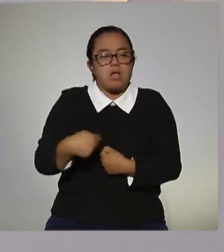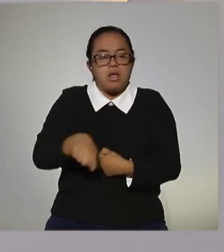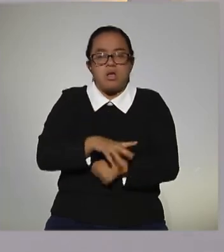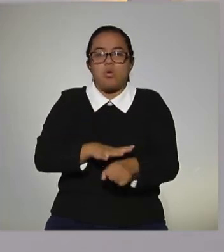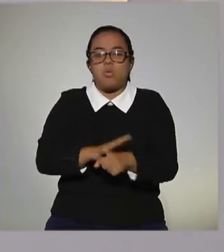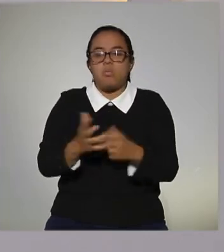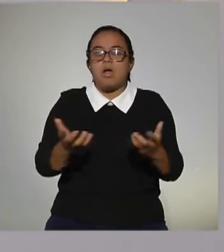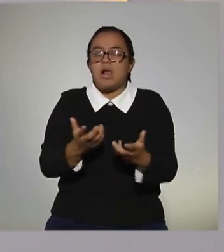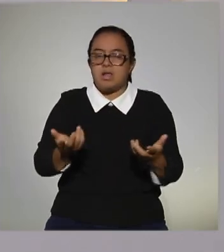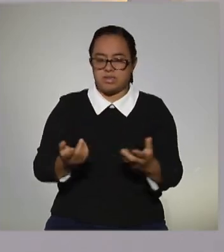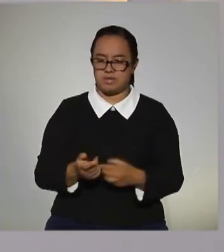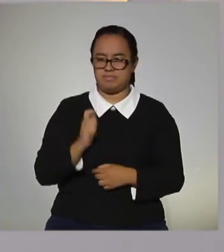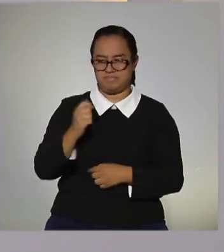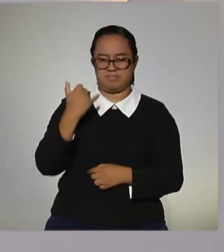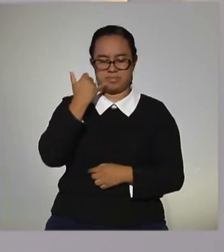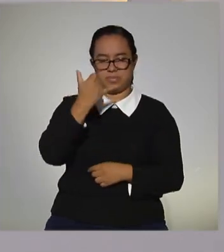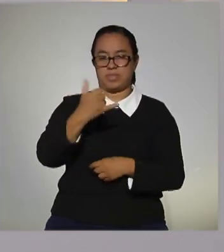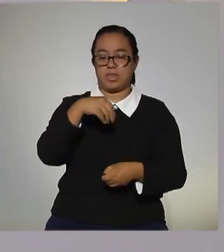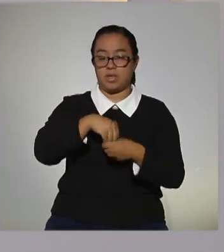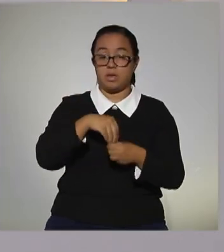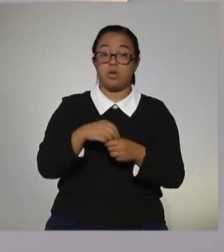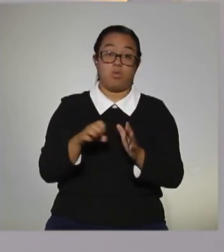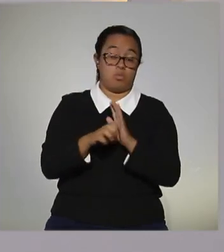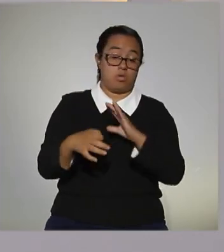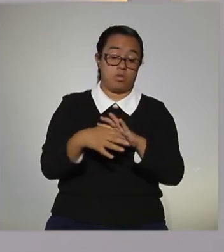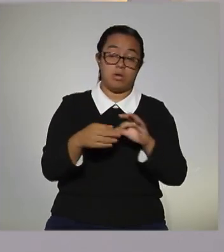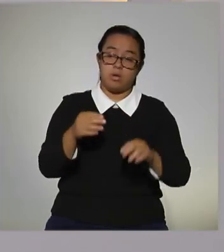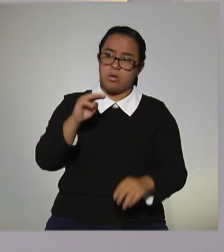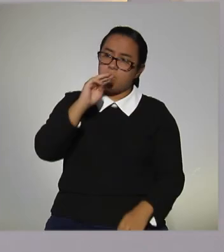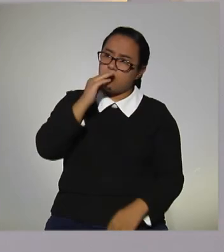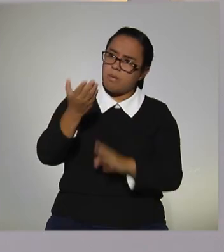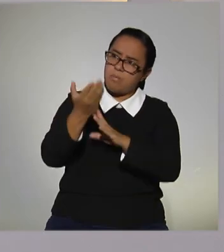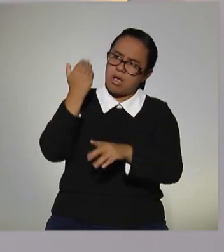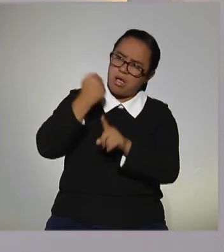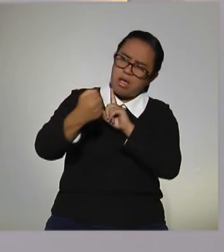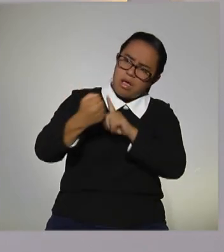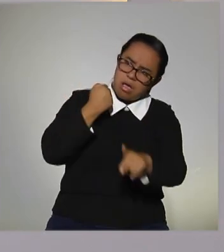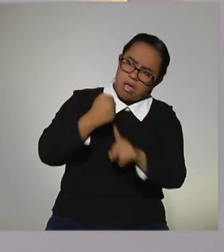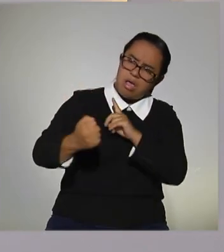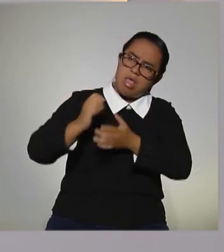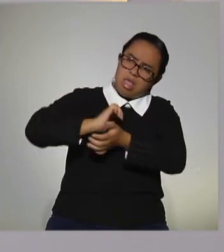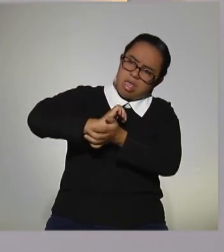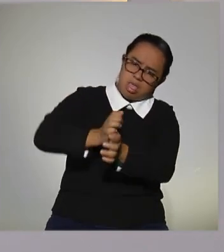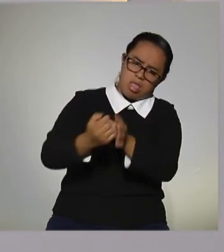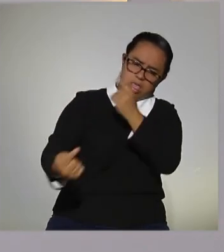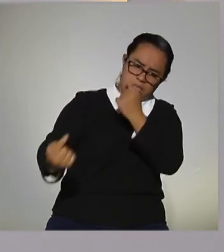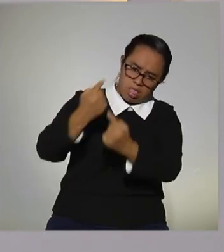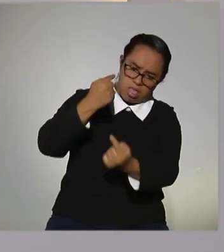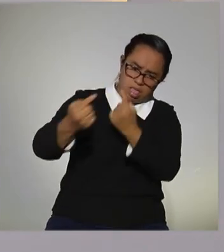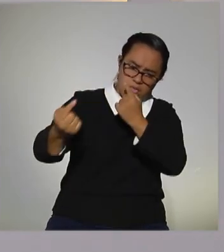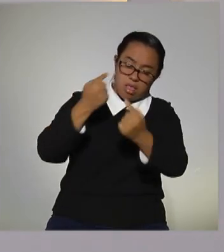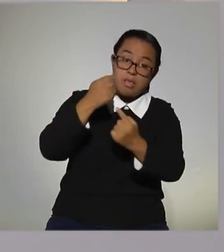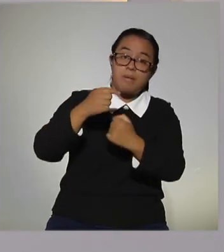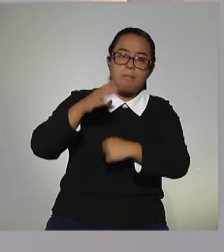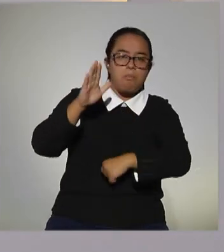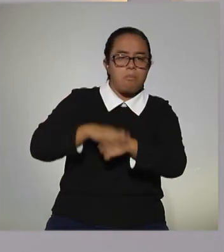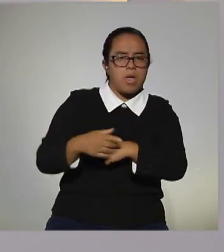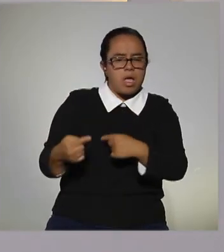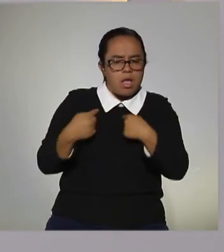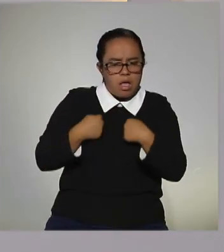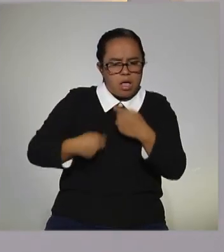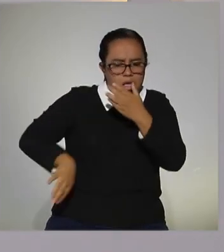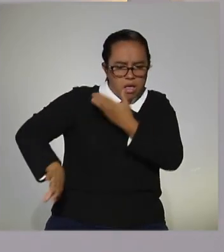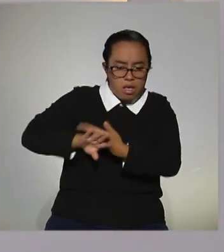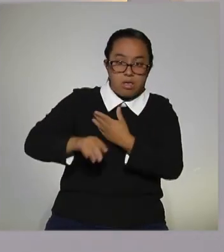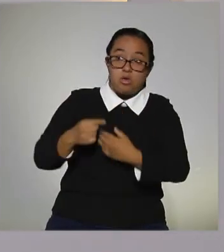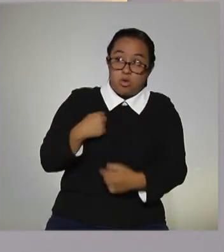todas llamadas anónimas. Por ejemplo, nos dicen: mi mamá siempre nos maltrató con ofensas y humillaciones, se ensañó sobre todo conmigo, siempre